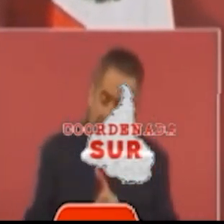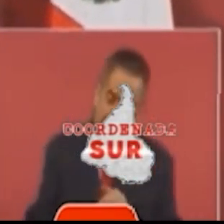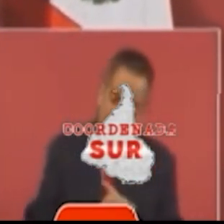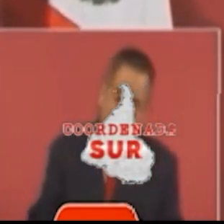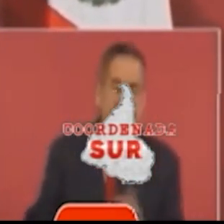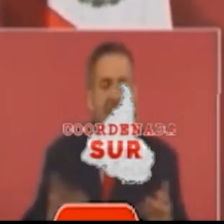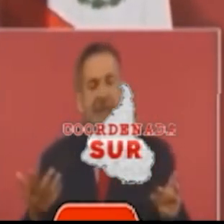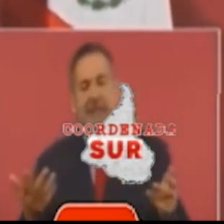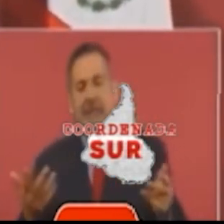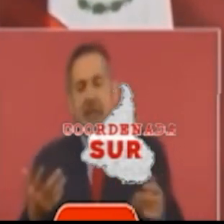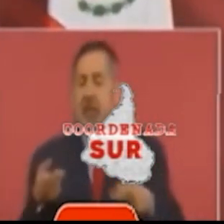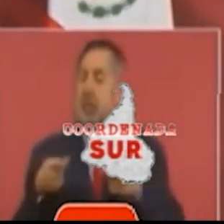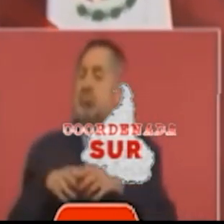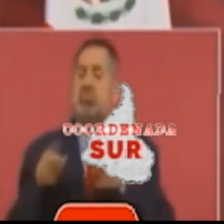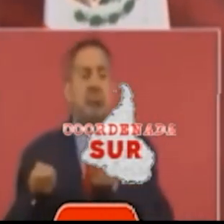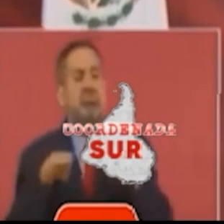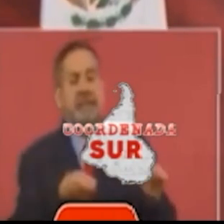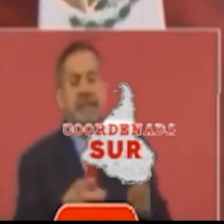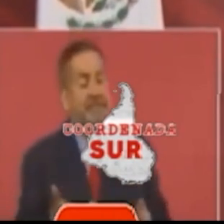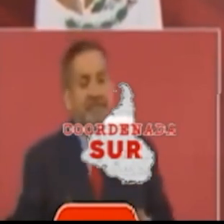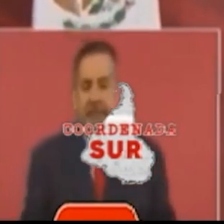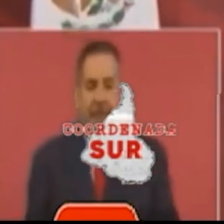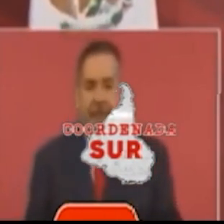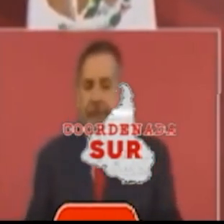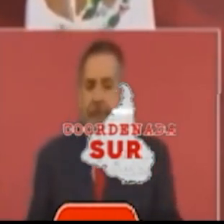de los potentados,